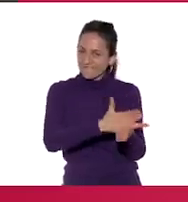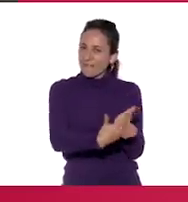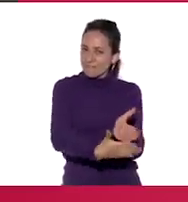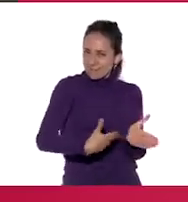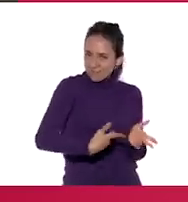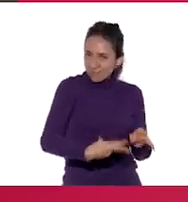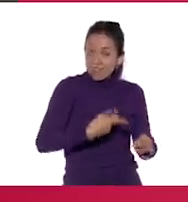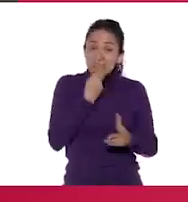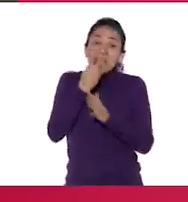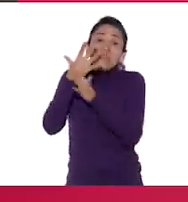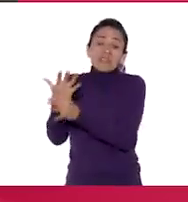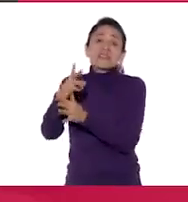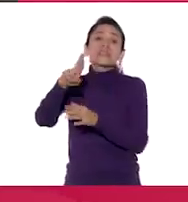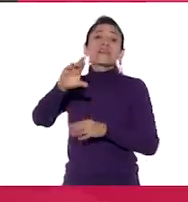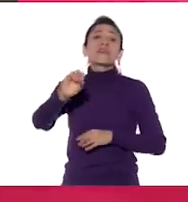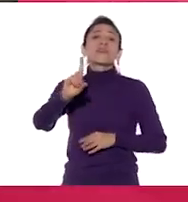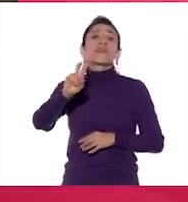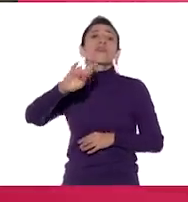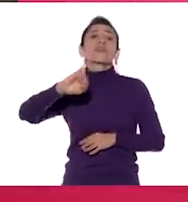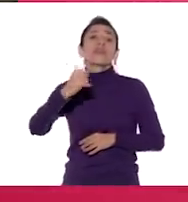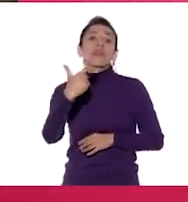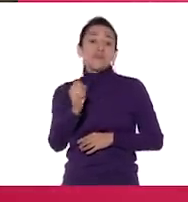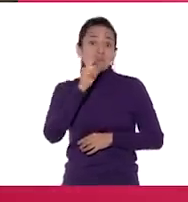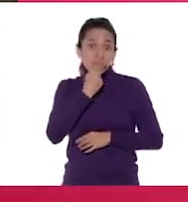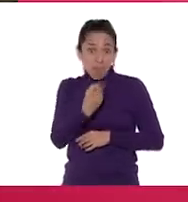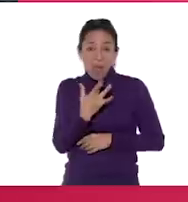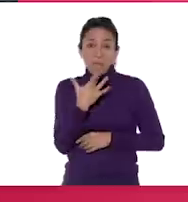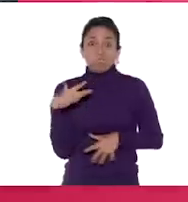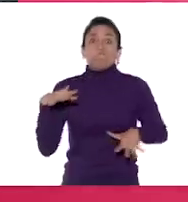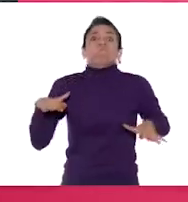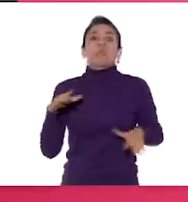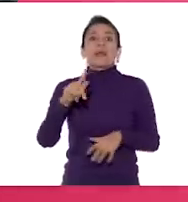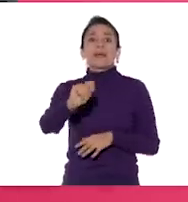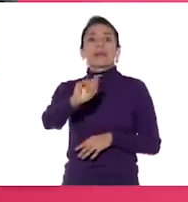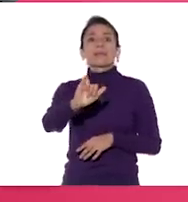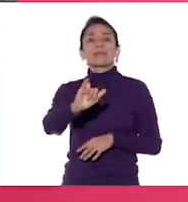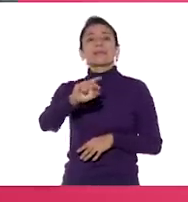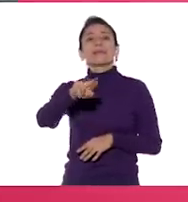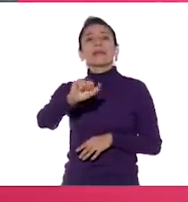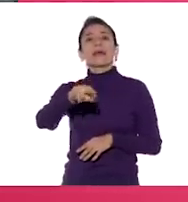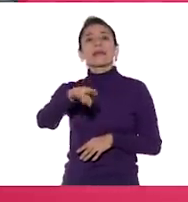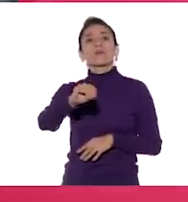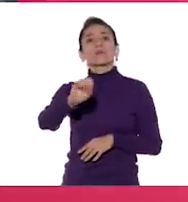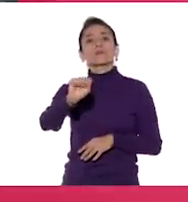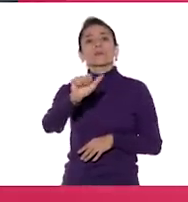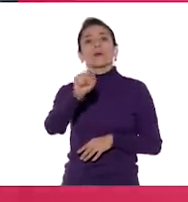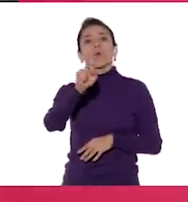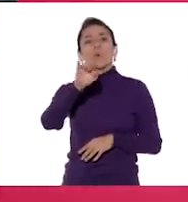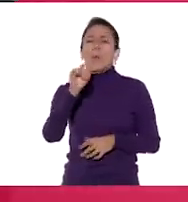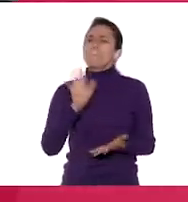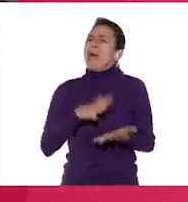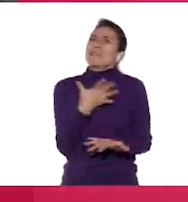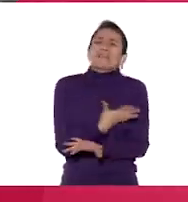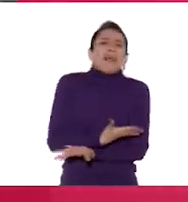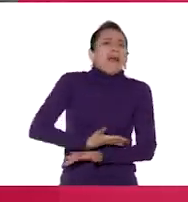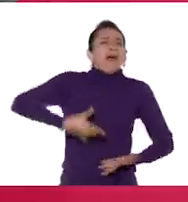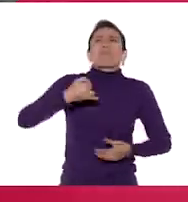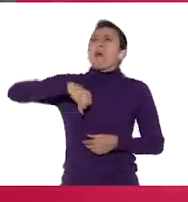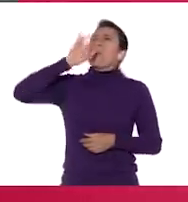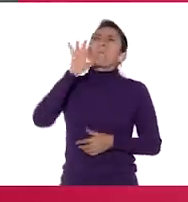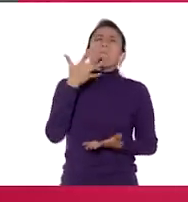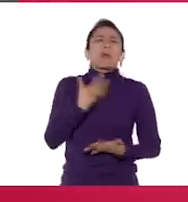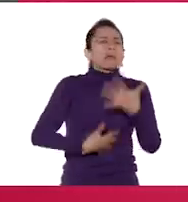Dice Rodrigo que precisamente el tiranosaurio era el carnívoro más grande que ha vivido sobre la Tierra. Medía aproximadamente